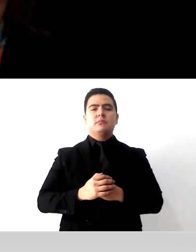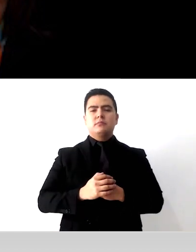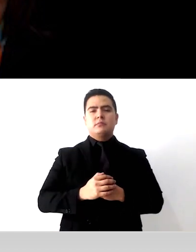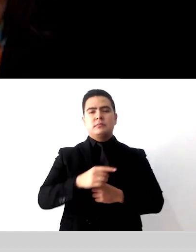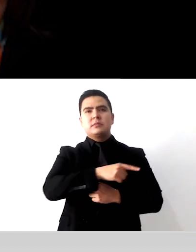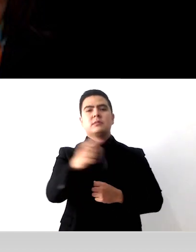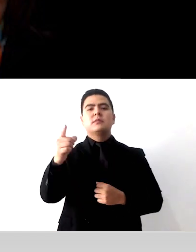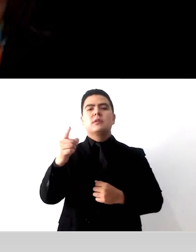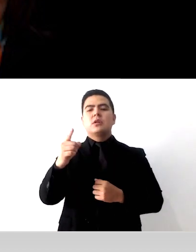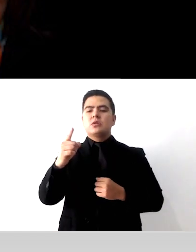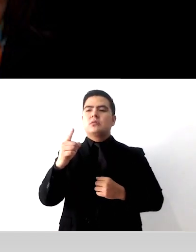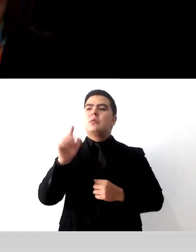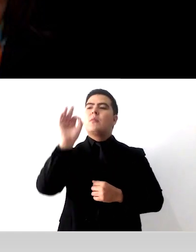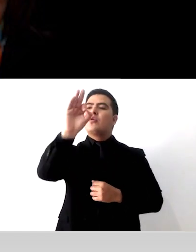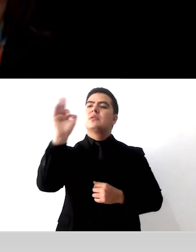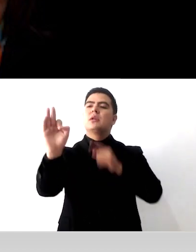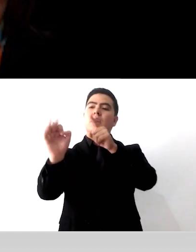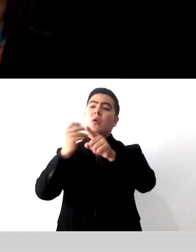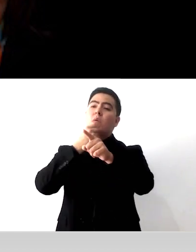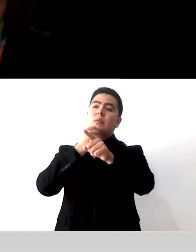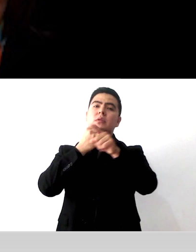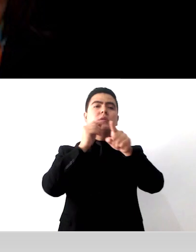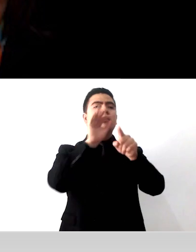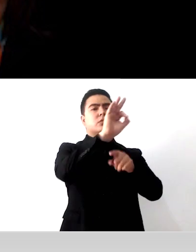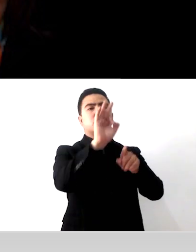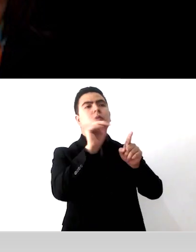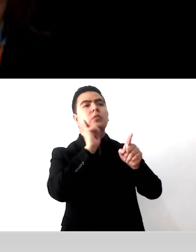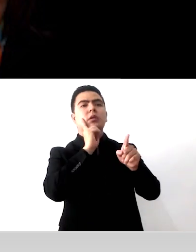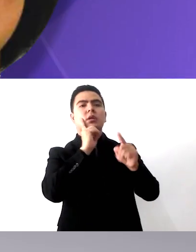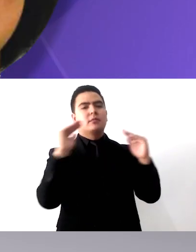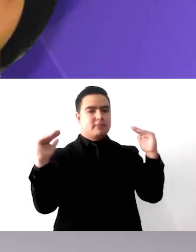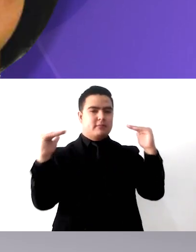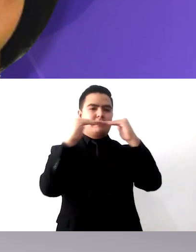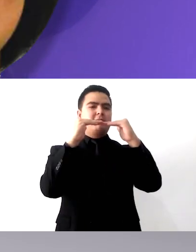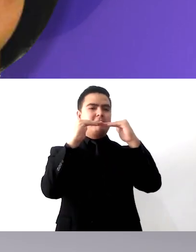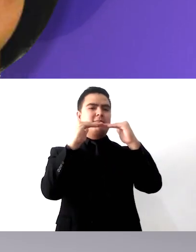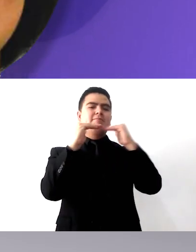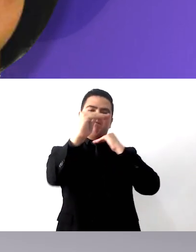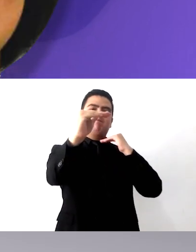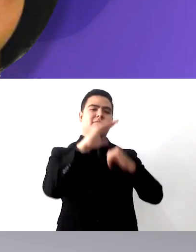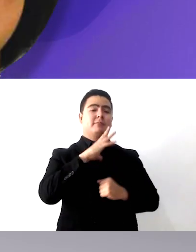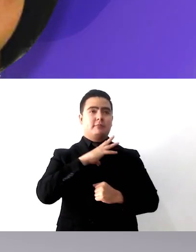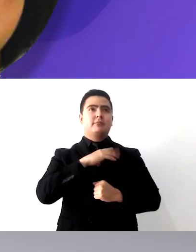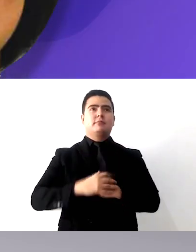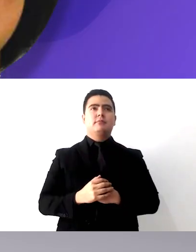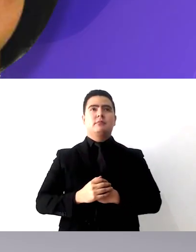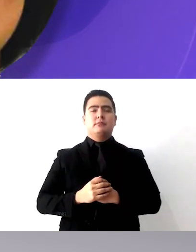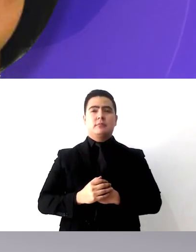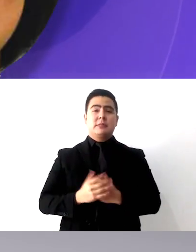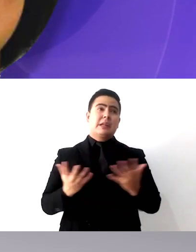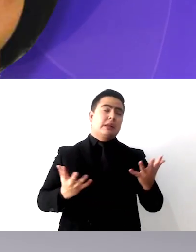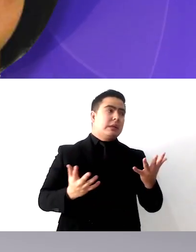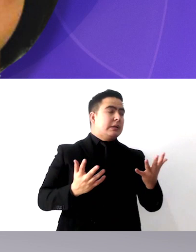tener la misma proporción de hombres y mujeres para que sea representativo. Pues desgraciadamente se nos está